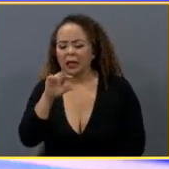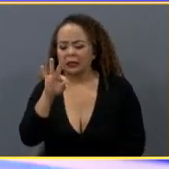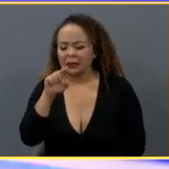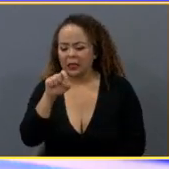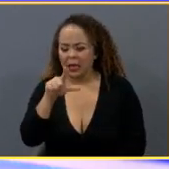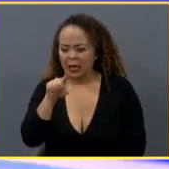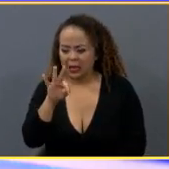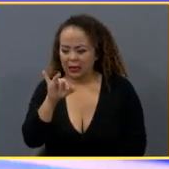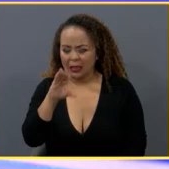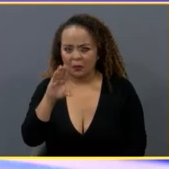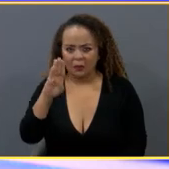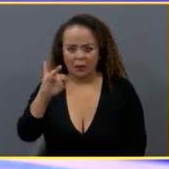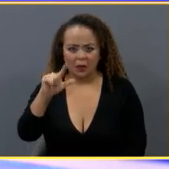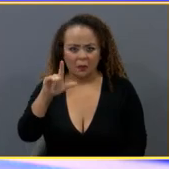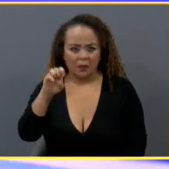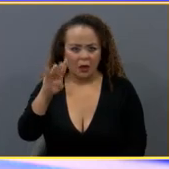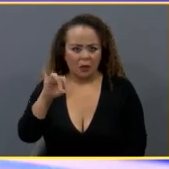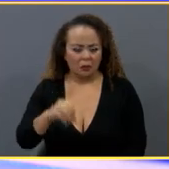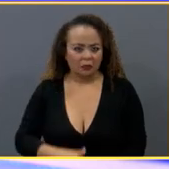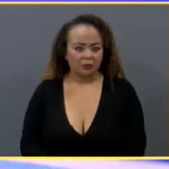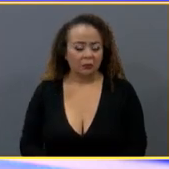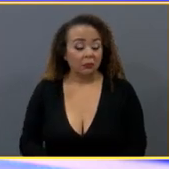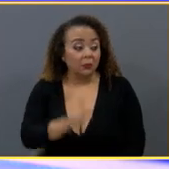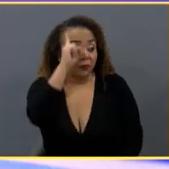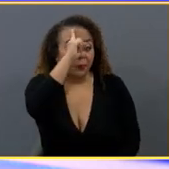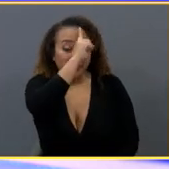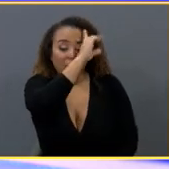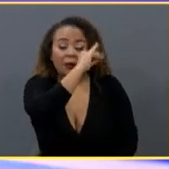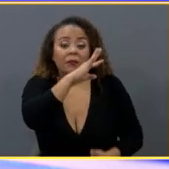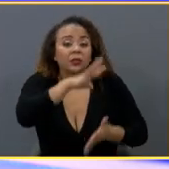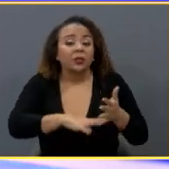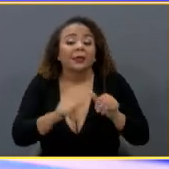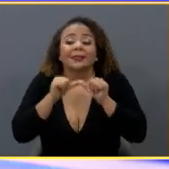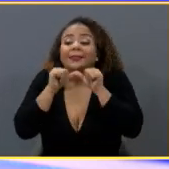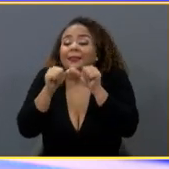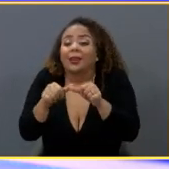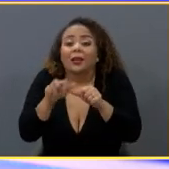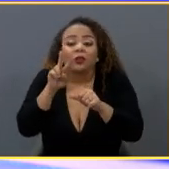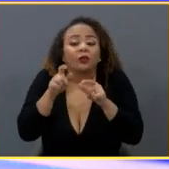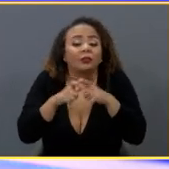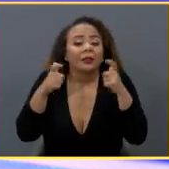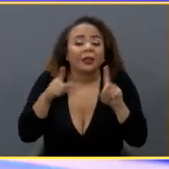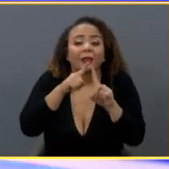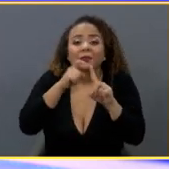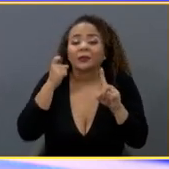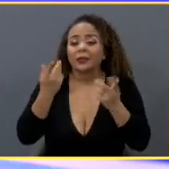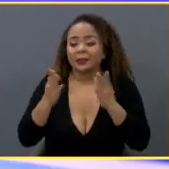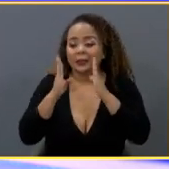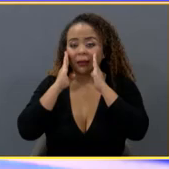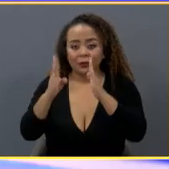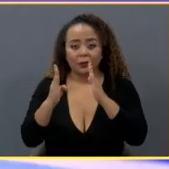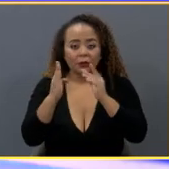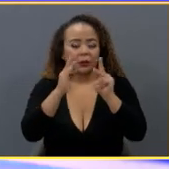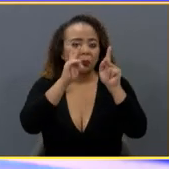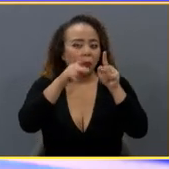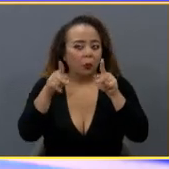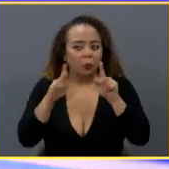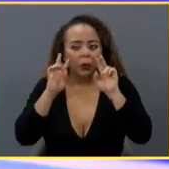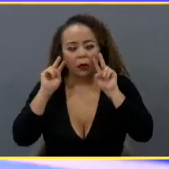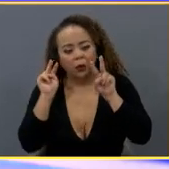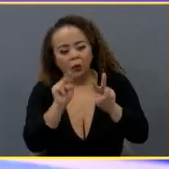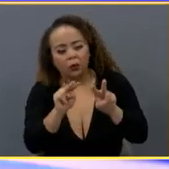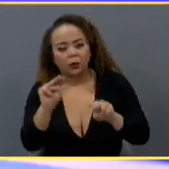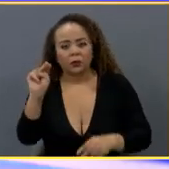Bilbao? El Real Madrid y el Barcelona van a ser siempre las dos grandes fuentes de atención del público,